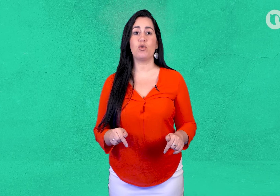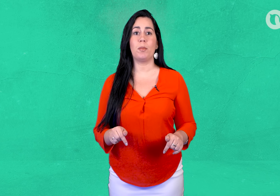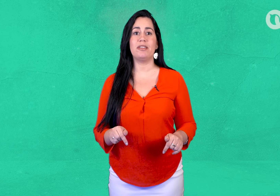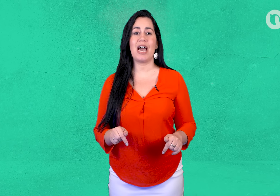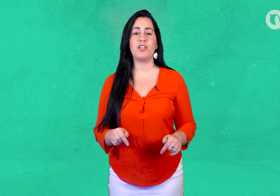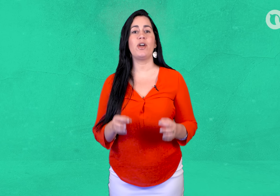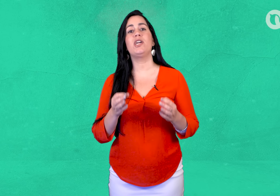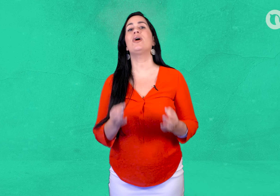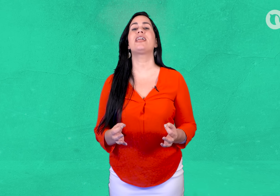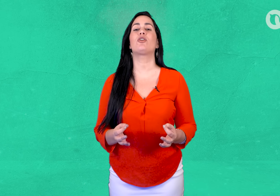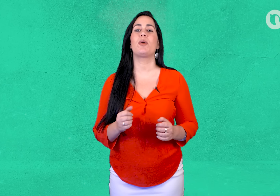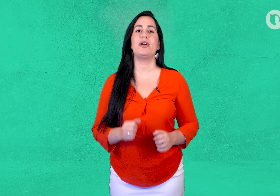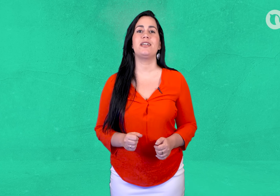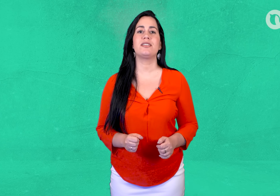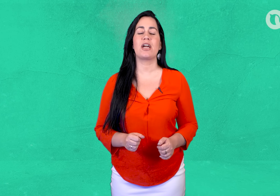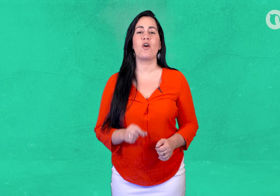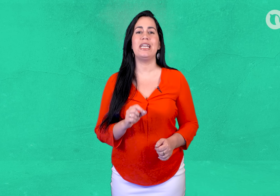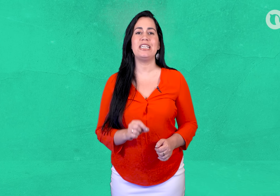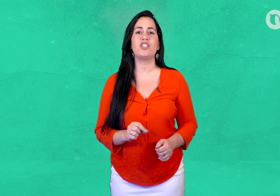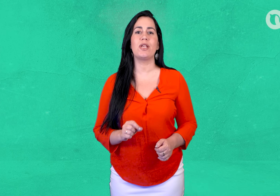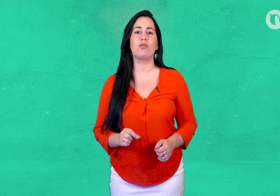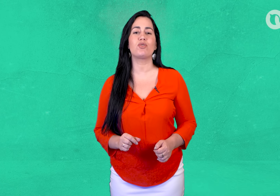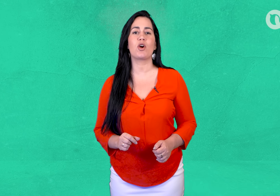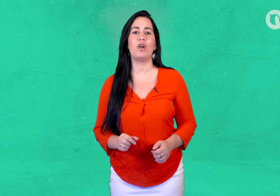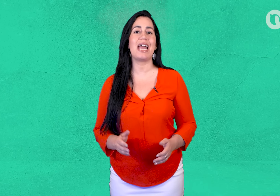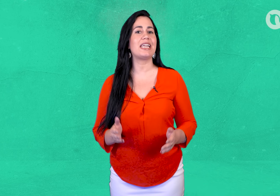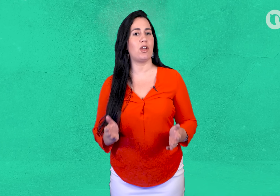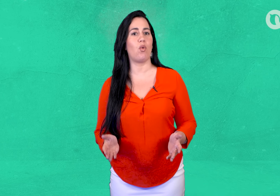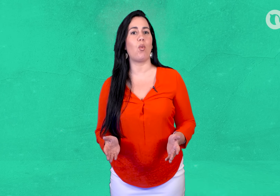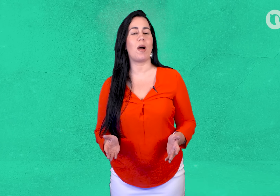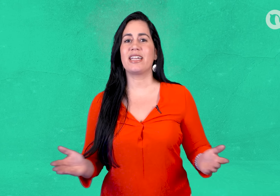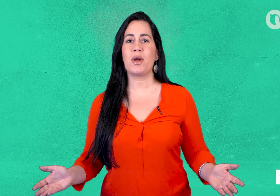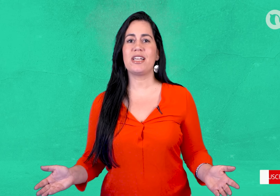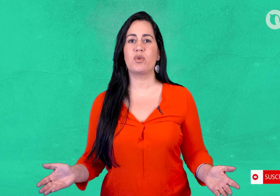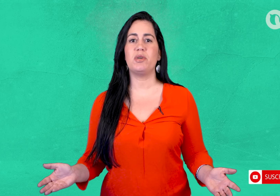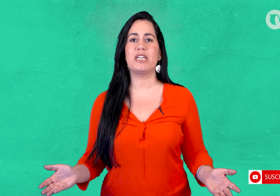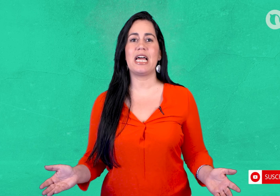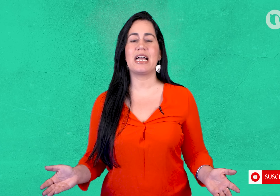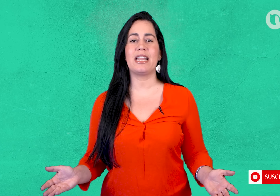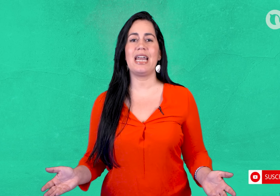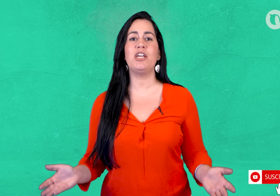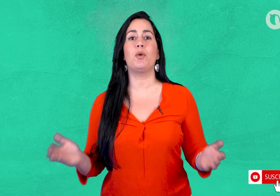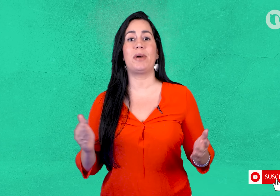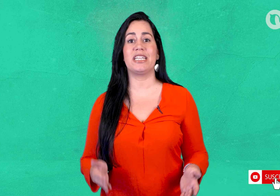Déjanos aquí tu comentario y cuéntanos tu experiencia con el inicio del curso escolar en Cuba. Recuerda